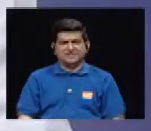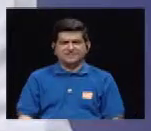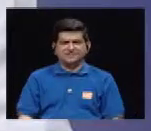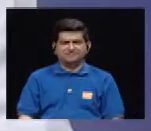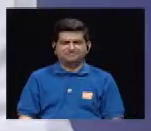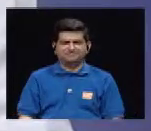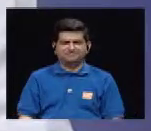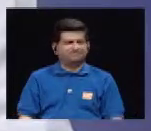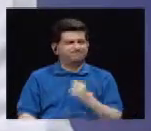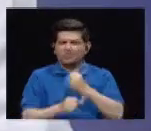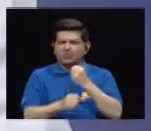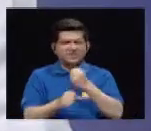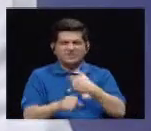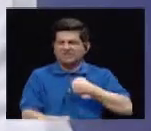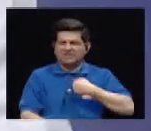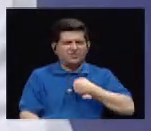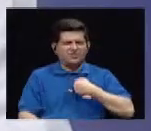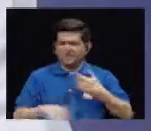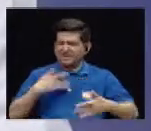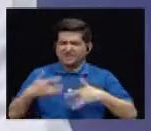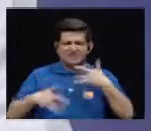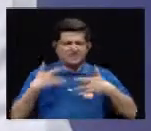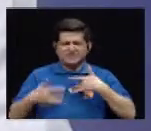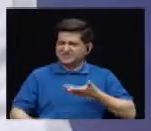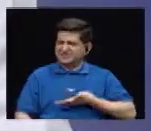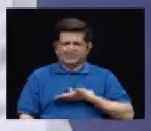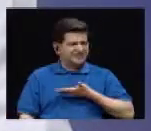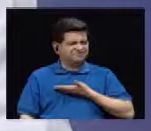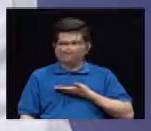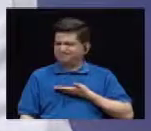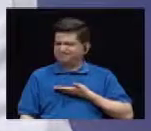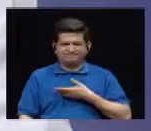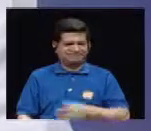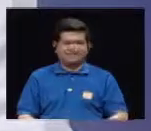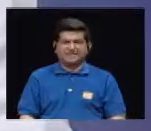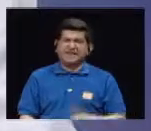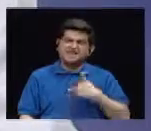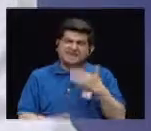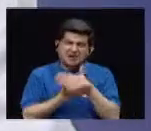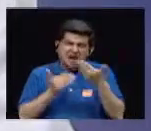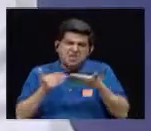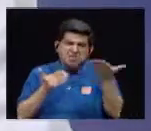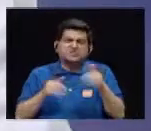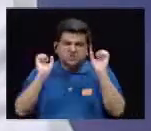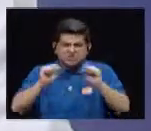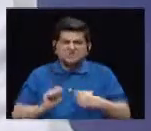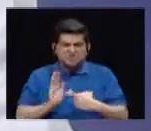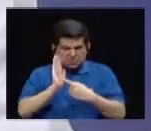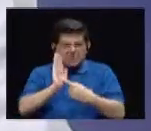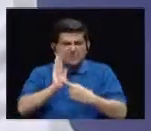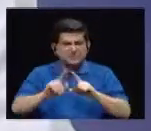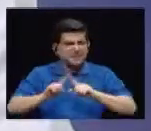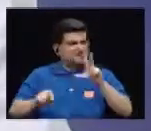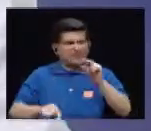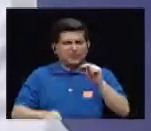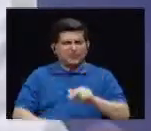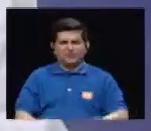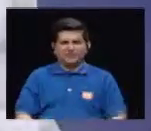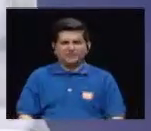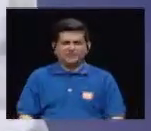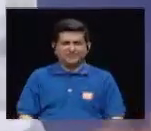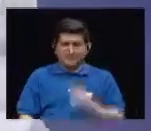que no es un trabajo del cual esté, digamos, totalmente orgulloso. O sea, tiene algunos elementos rescatables, pero no. Digamos